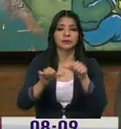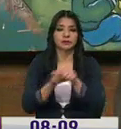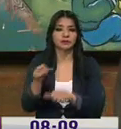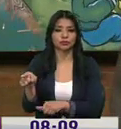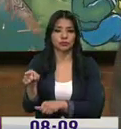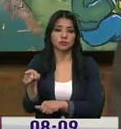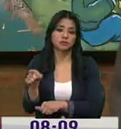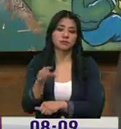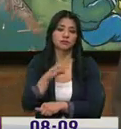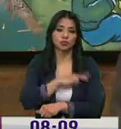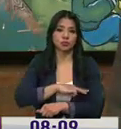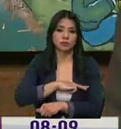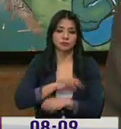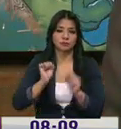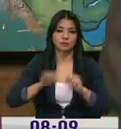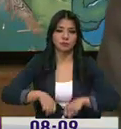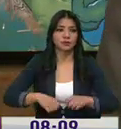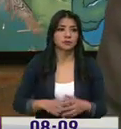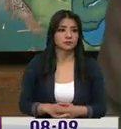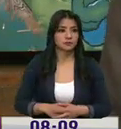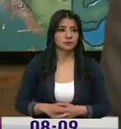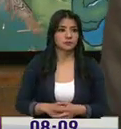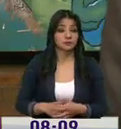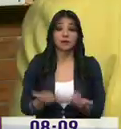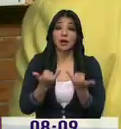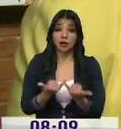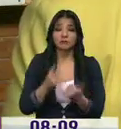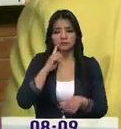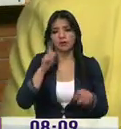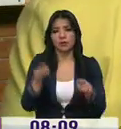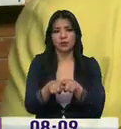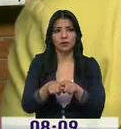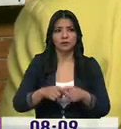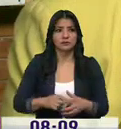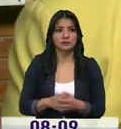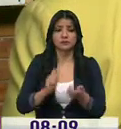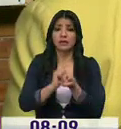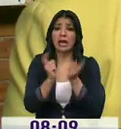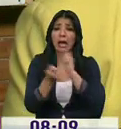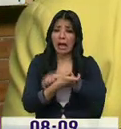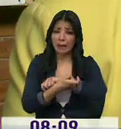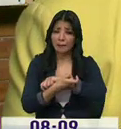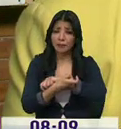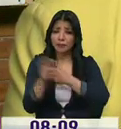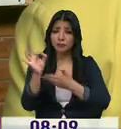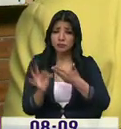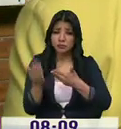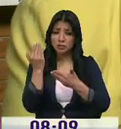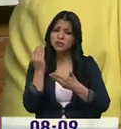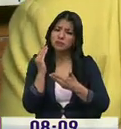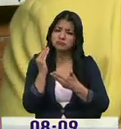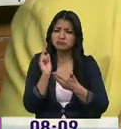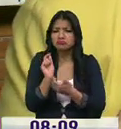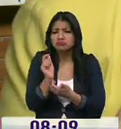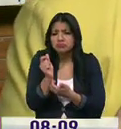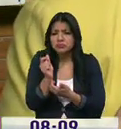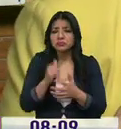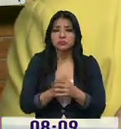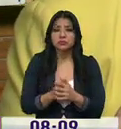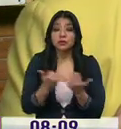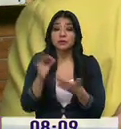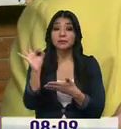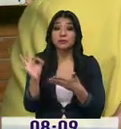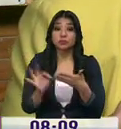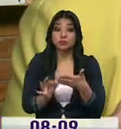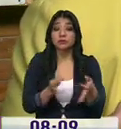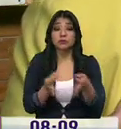y conforme a eso ha expresado su conformidad. No hay grandes cambios con el presupuesto anterior porque siendo que estamos con un presupuesto